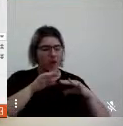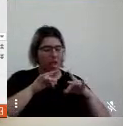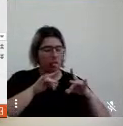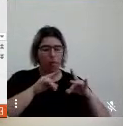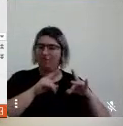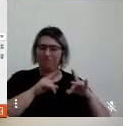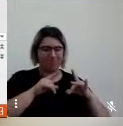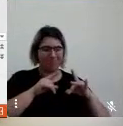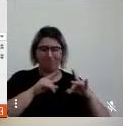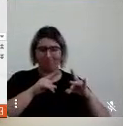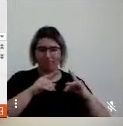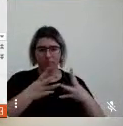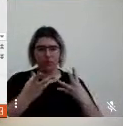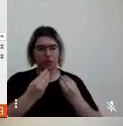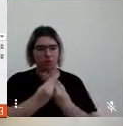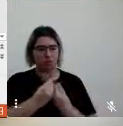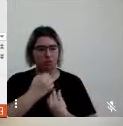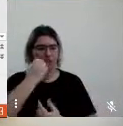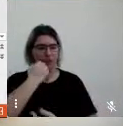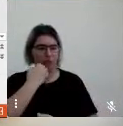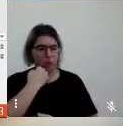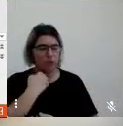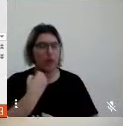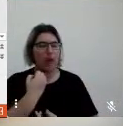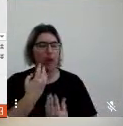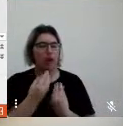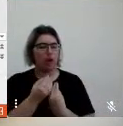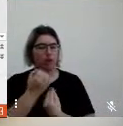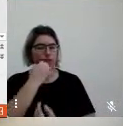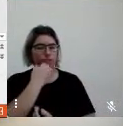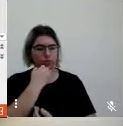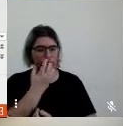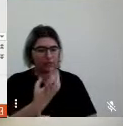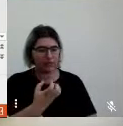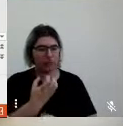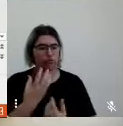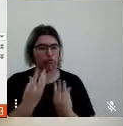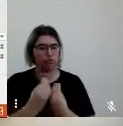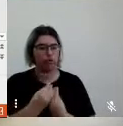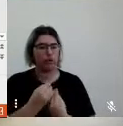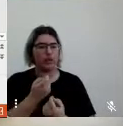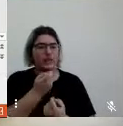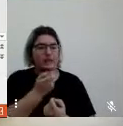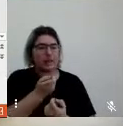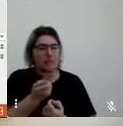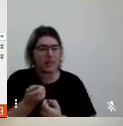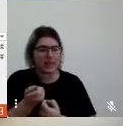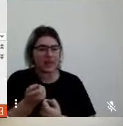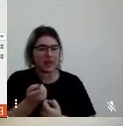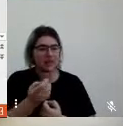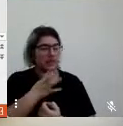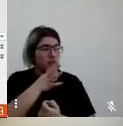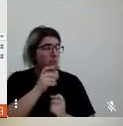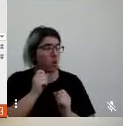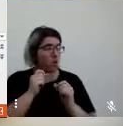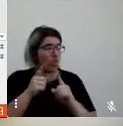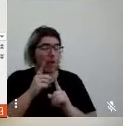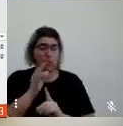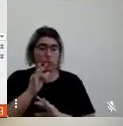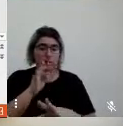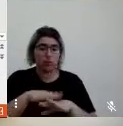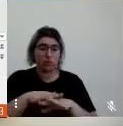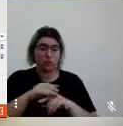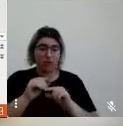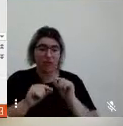siempre añadirle fruta o frutos secos o semillas, porque aparte de que va a ser el alimento de las bacterias que contiene ese